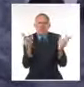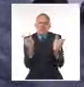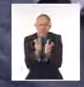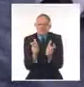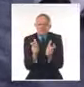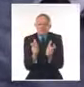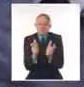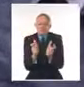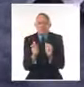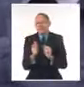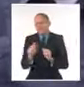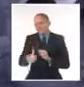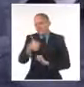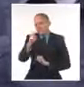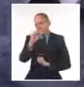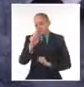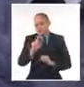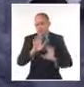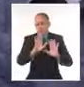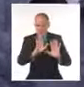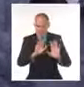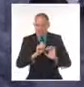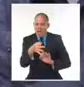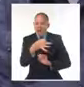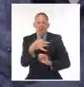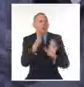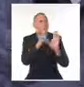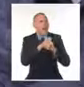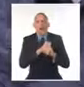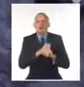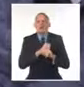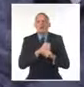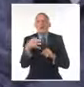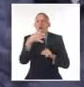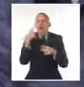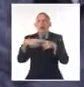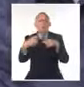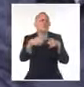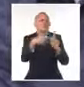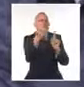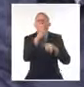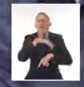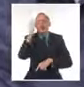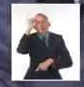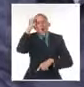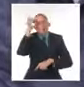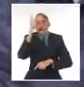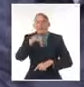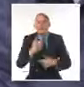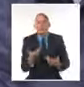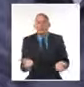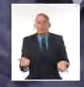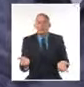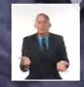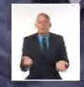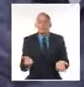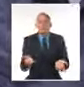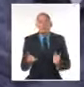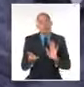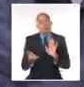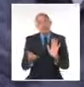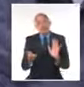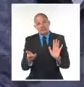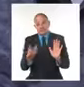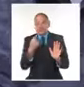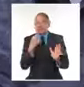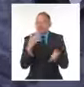del país aquí? Sí, en el municipio, en la provincia, tenemos una estrategia para que todo el mundo aporte. Y bueno, eso está dando el